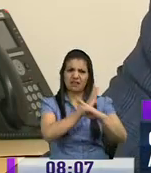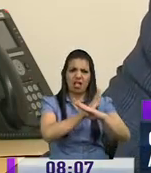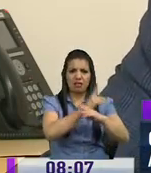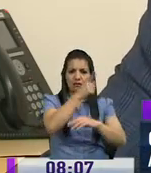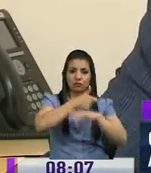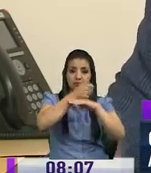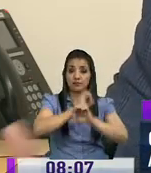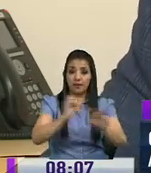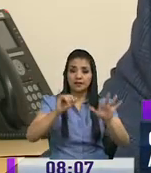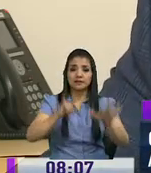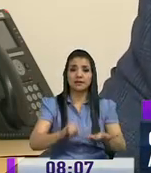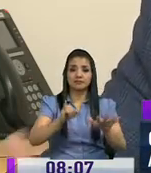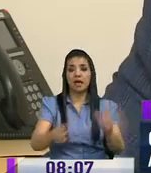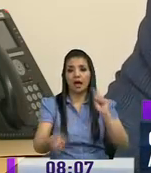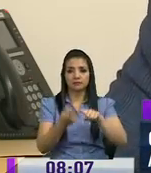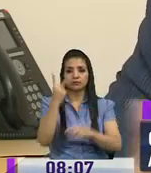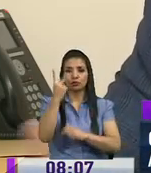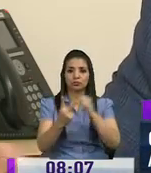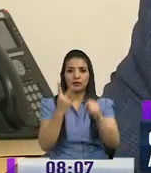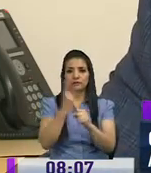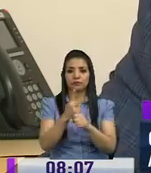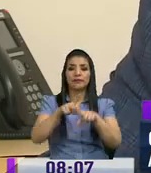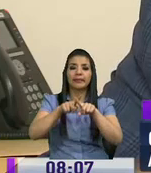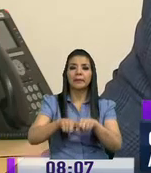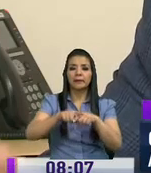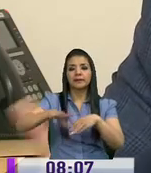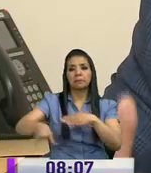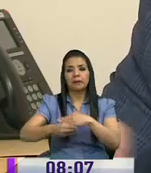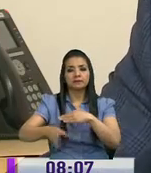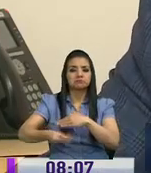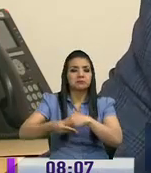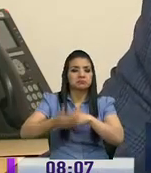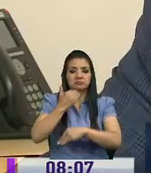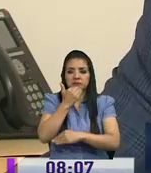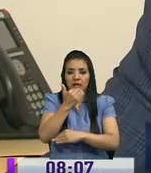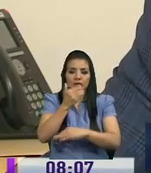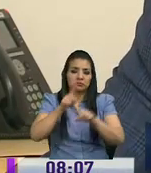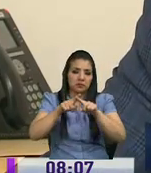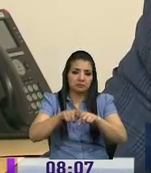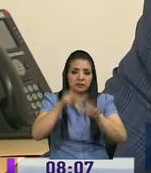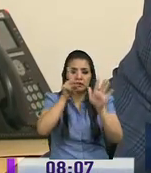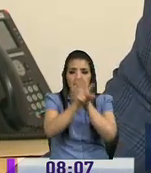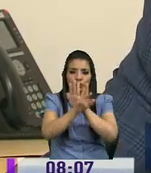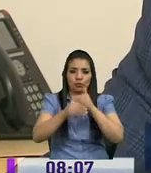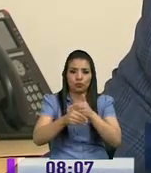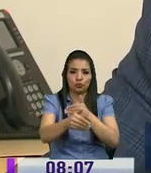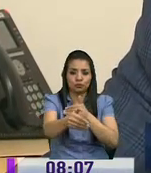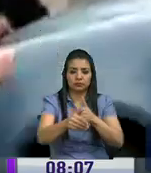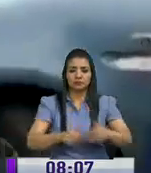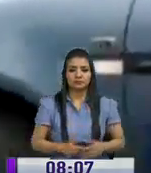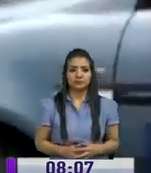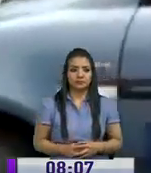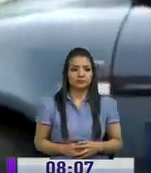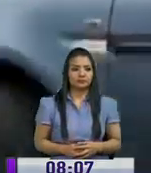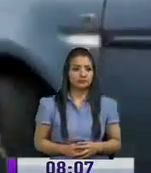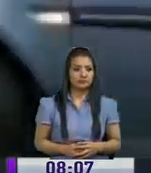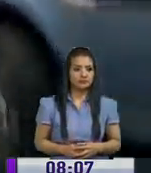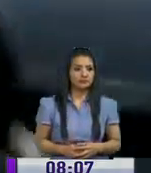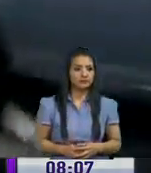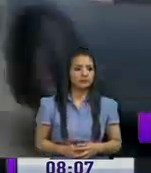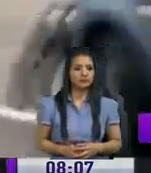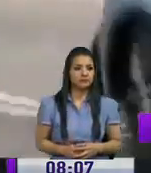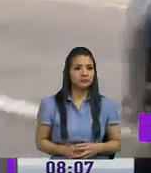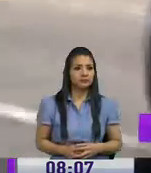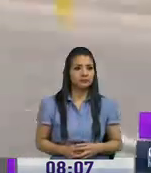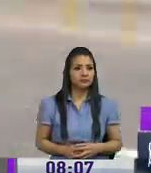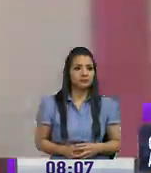de 6 meses a 2 años, dependiendo ya de los atenuantes, agravantes o cómo se lo trate durante el proceso. Por eso que le respeta al